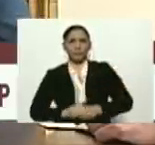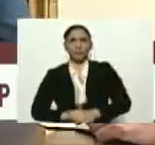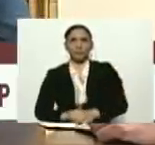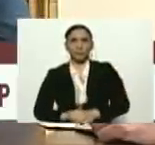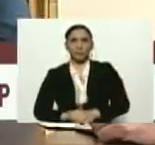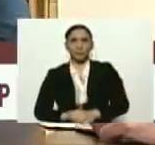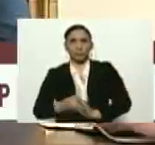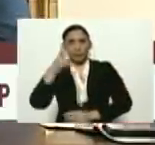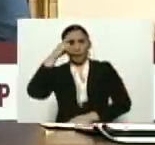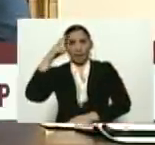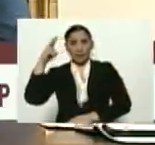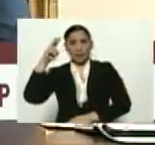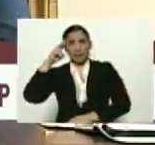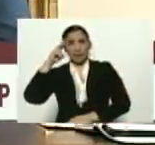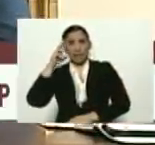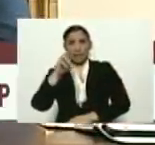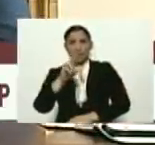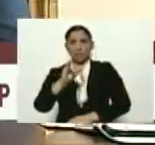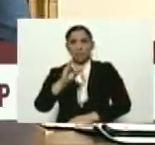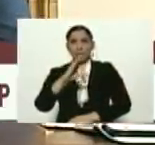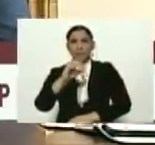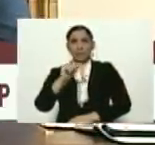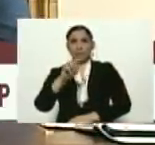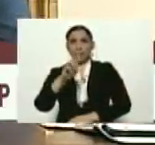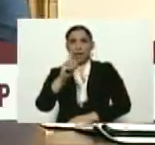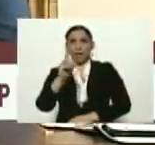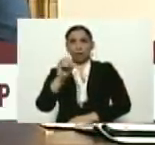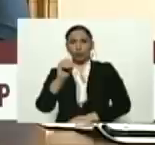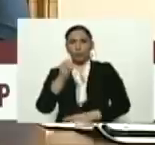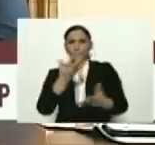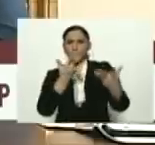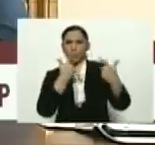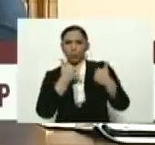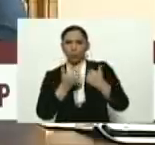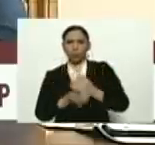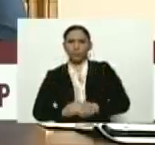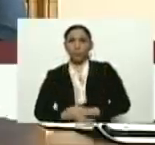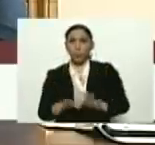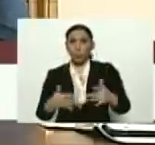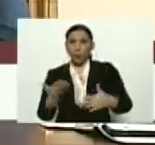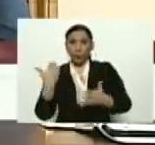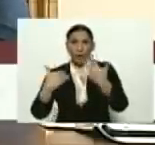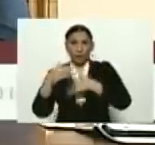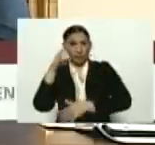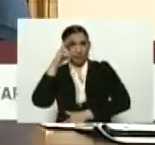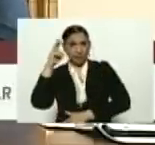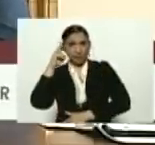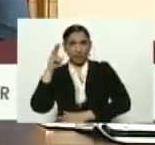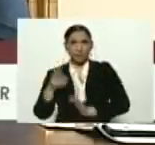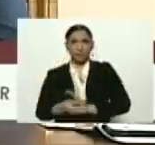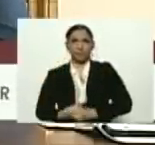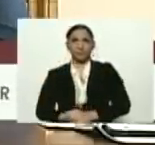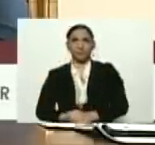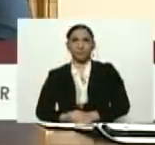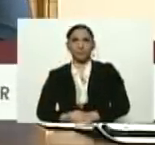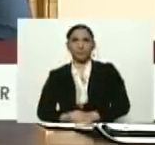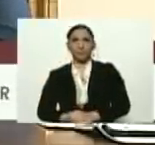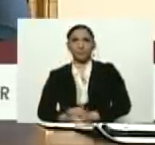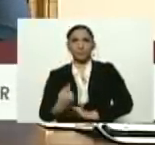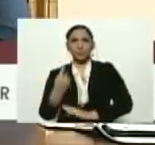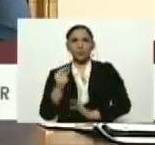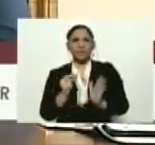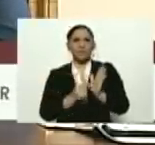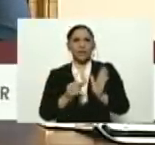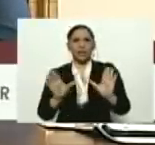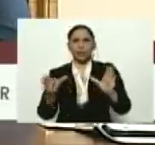el canciller Ricardo Patiño, me contó, cuando era canciller, que una vez él tuvo